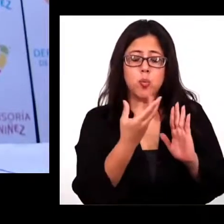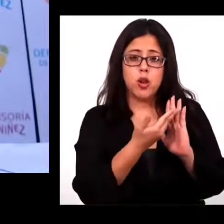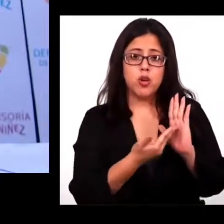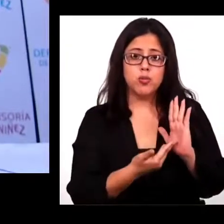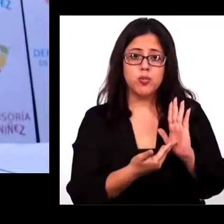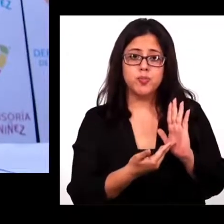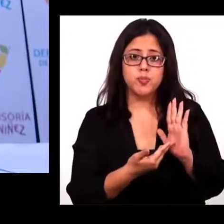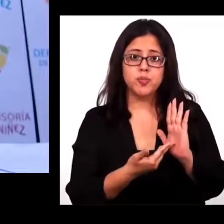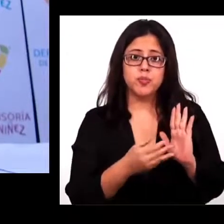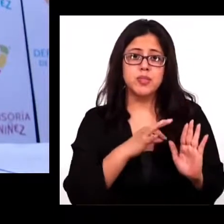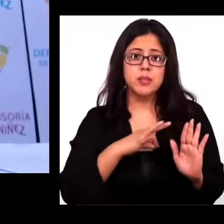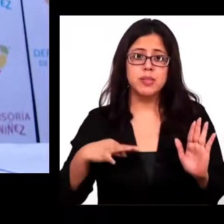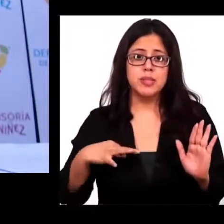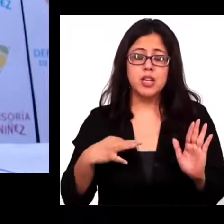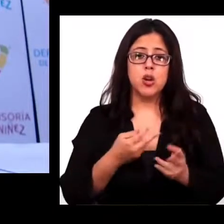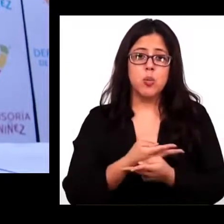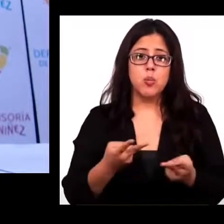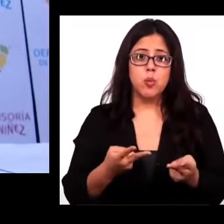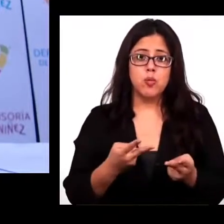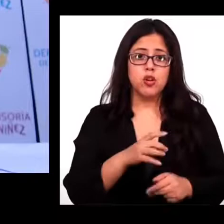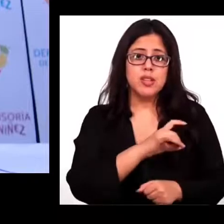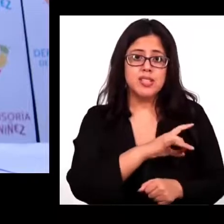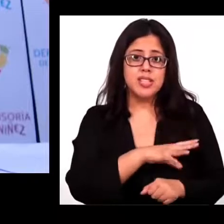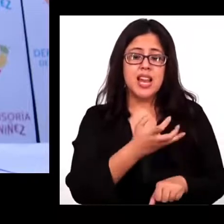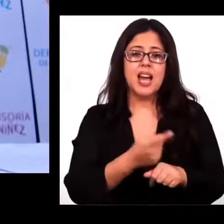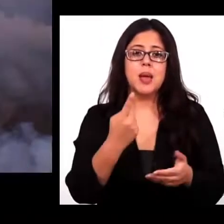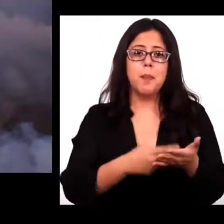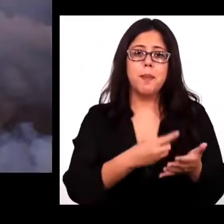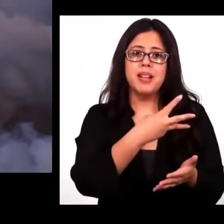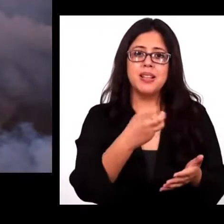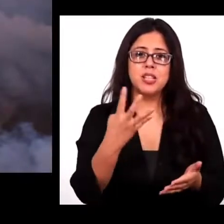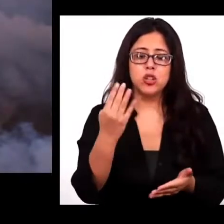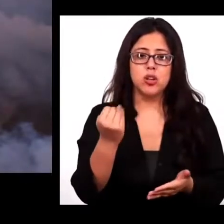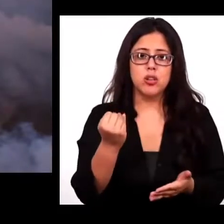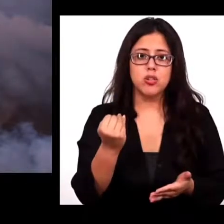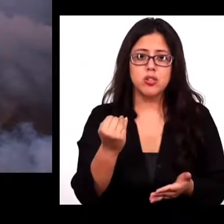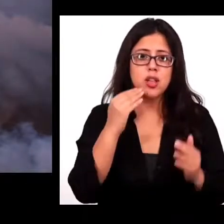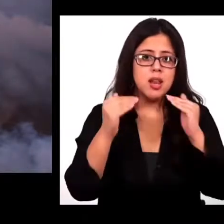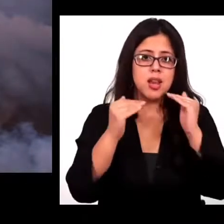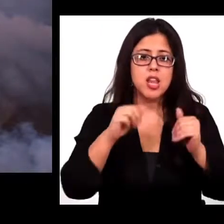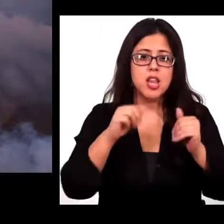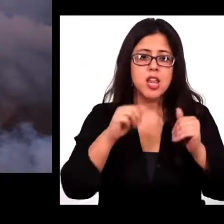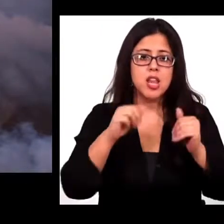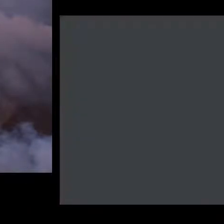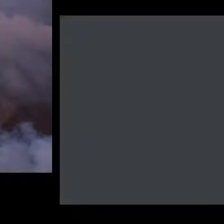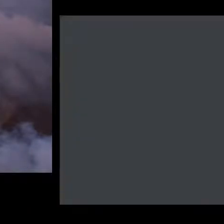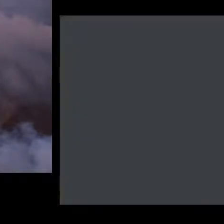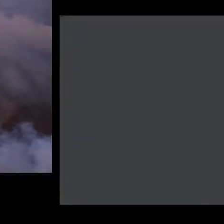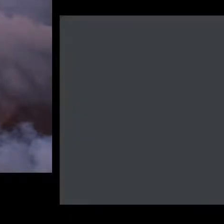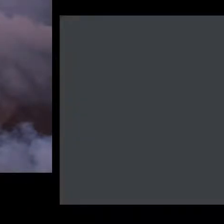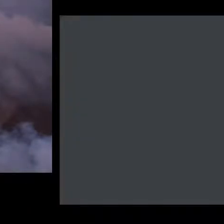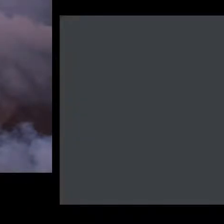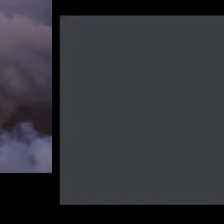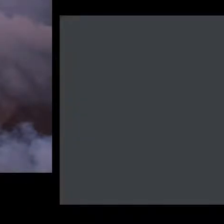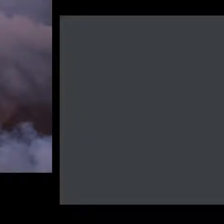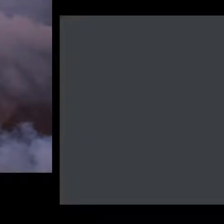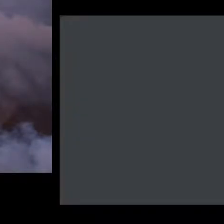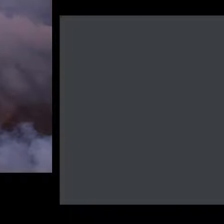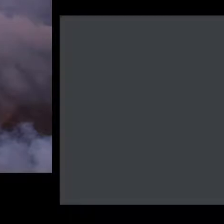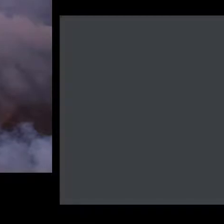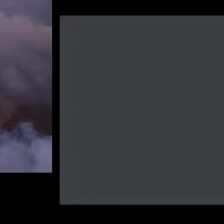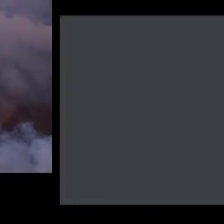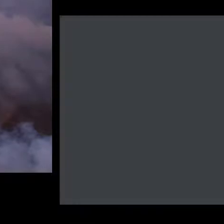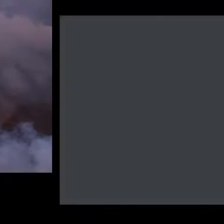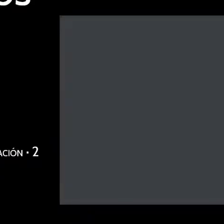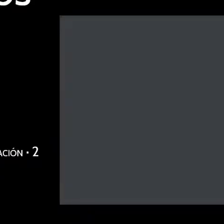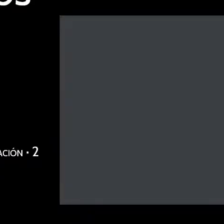entregadas por el Ministerio Público de Chile, hay 1.314 niños, niñas y adolescentes que fueron víctimas de violaciones a sus derechos